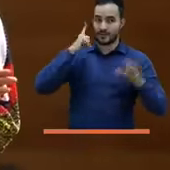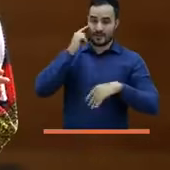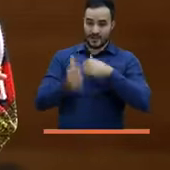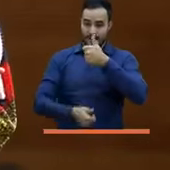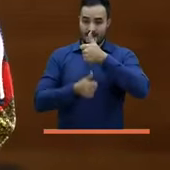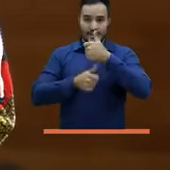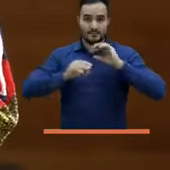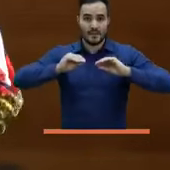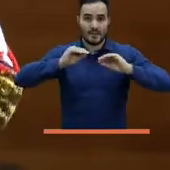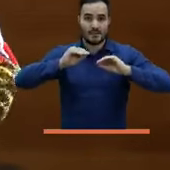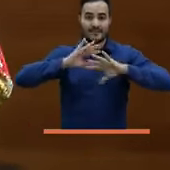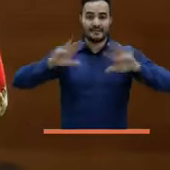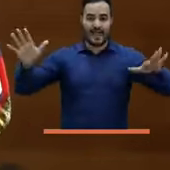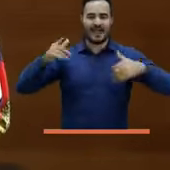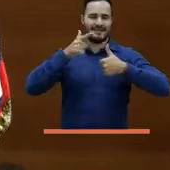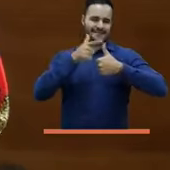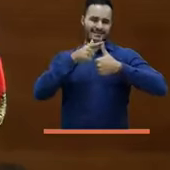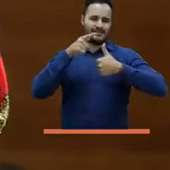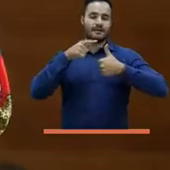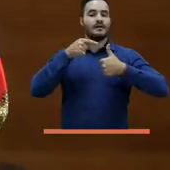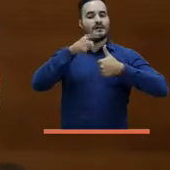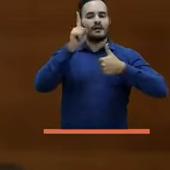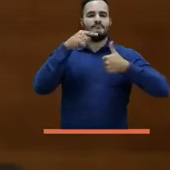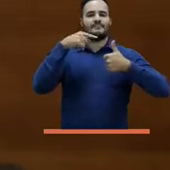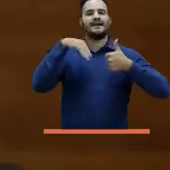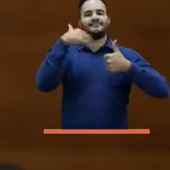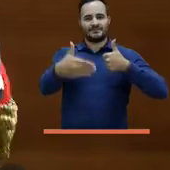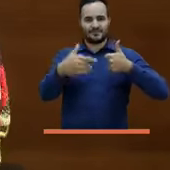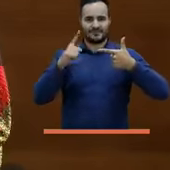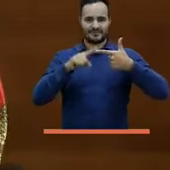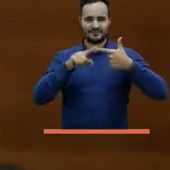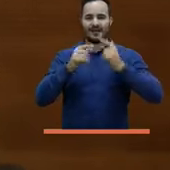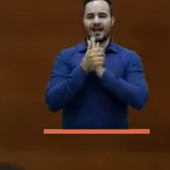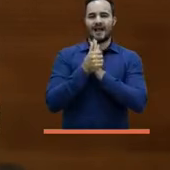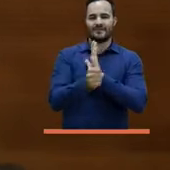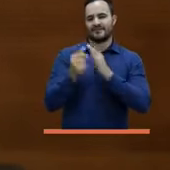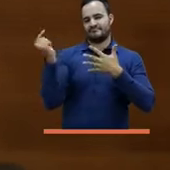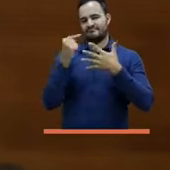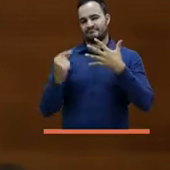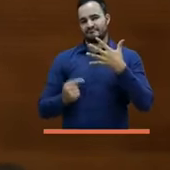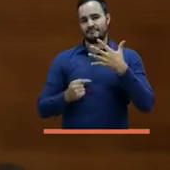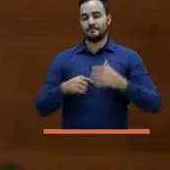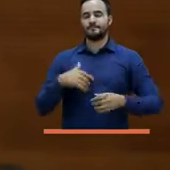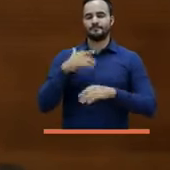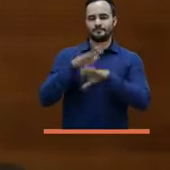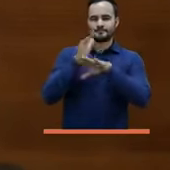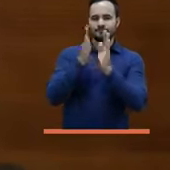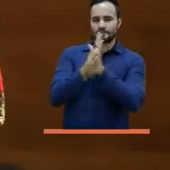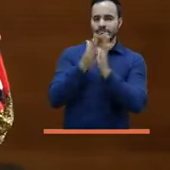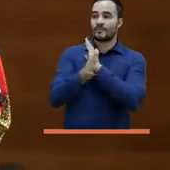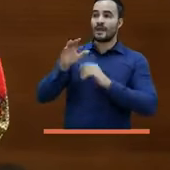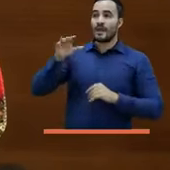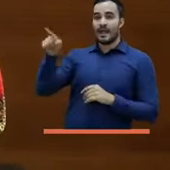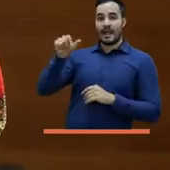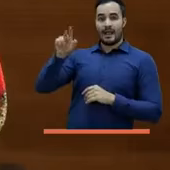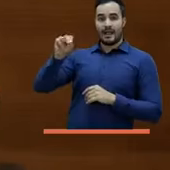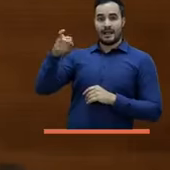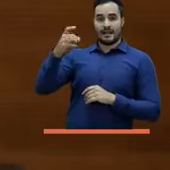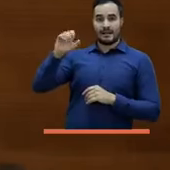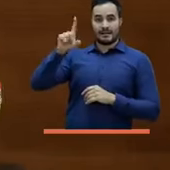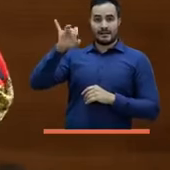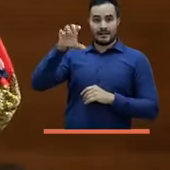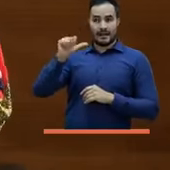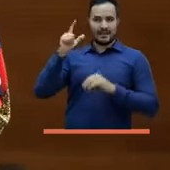un tema de habilidades entonces reconocemos que hay muchas habilidades ahorita también os estaba comentando angélica acerca de las habilidades stem